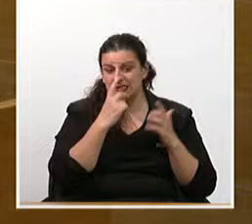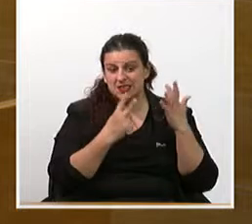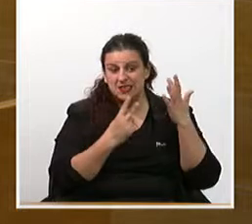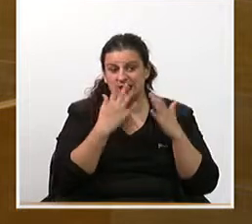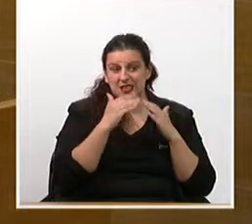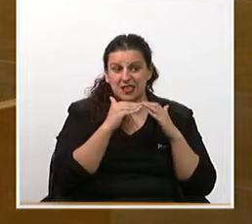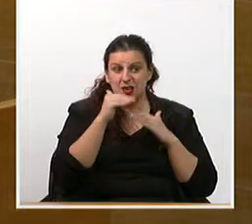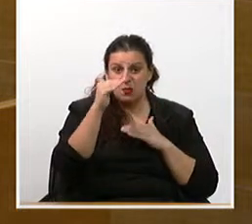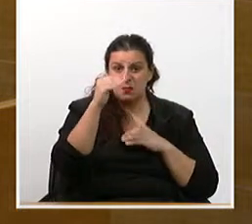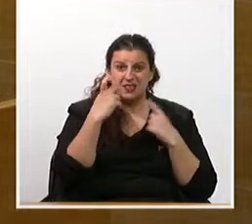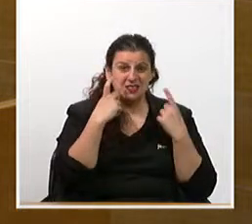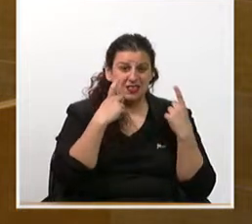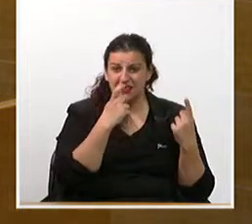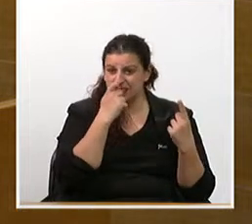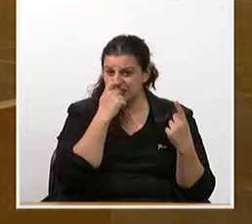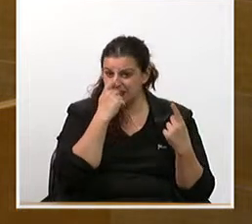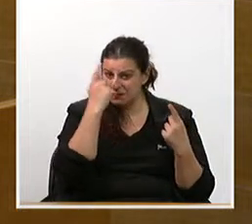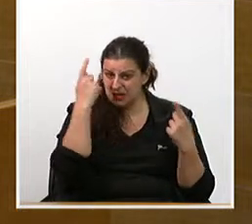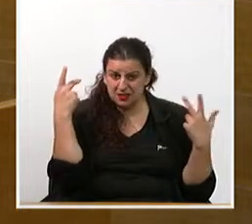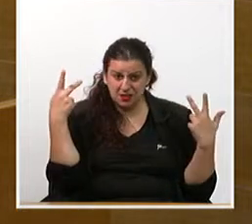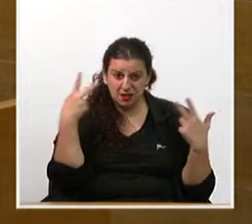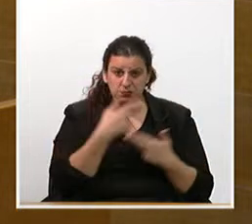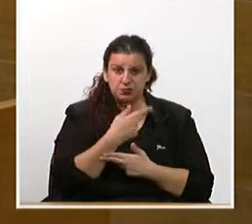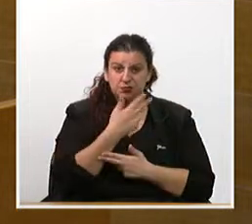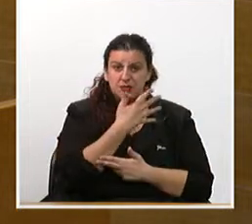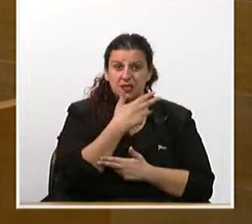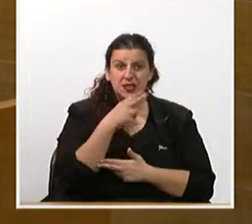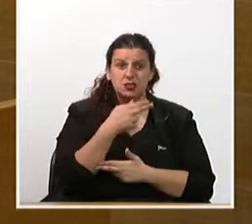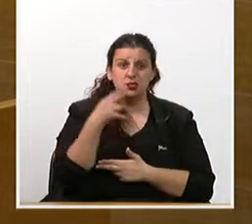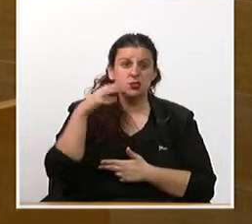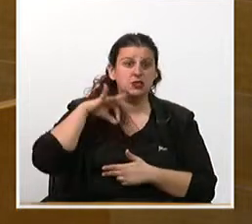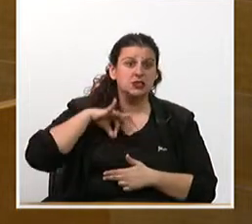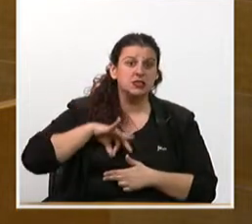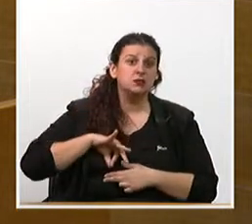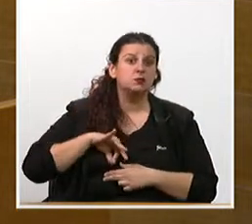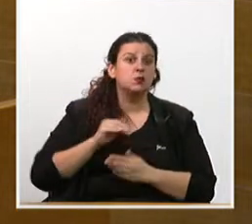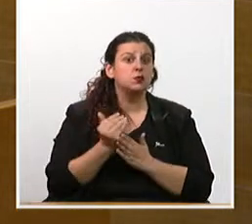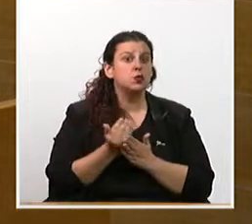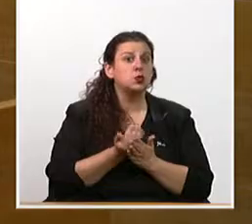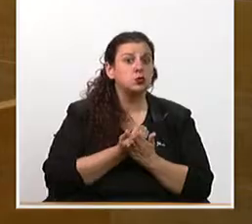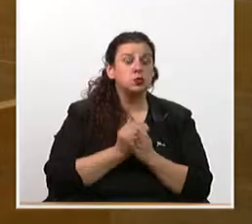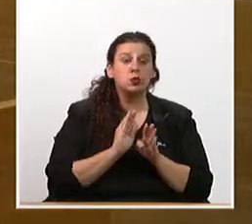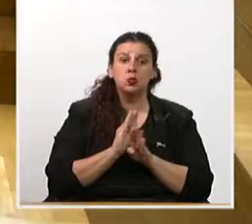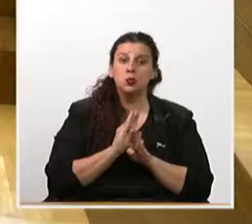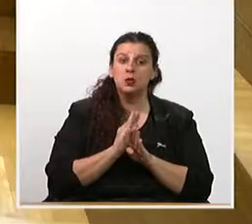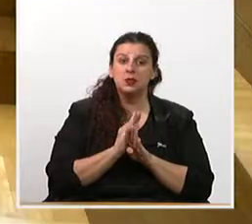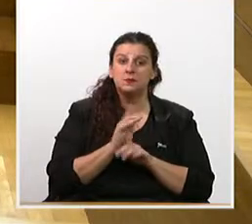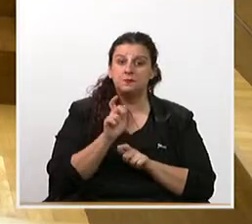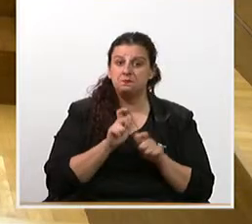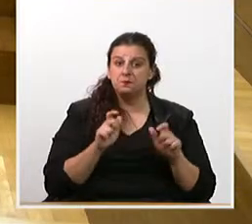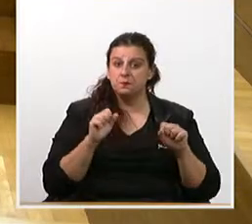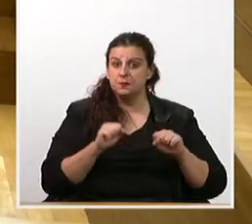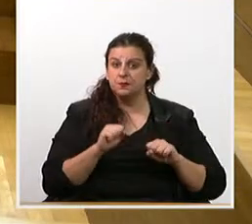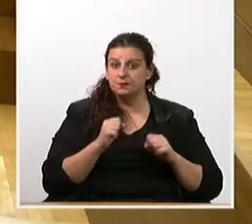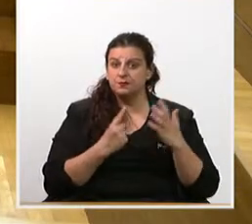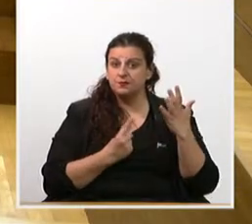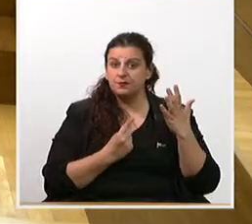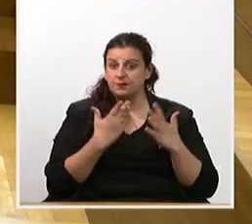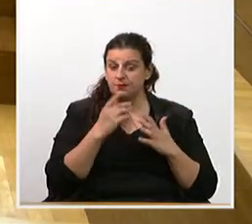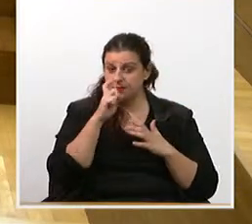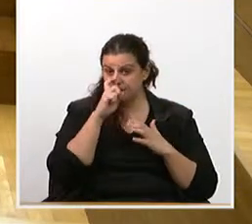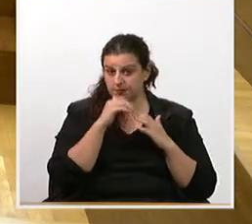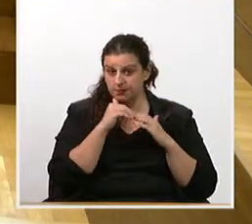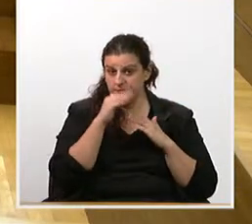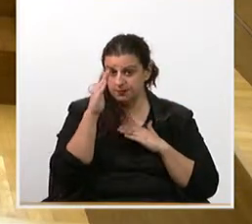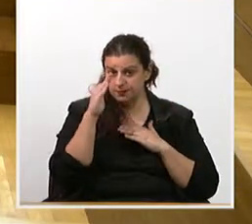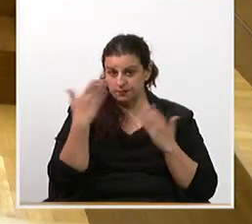nos necesitan recorte de 500 en los salarios de Los profesionales cuidadores de las personas mayores de 65 años dónde